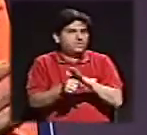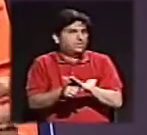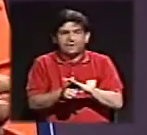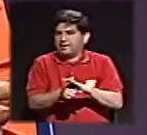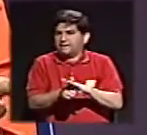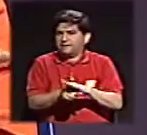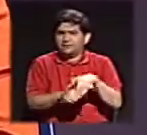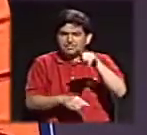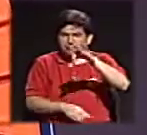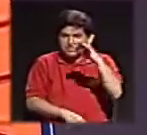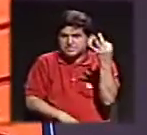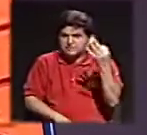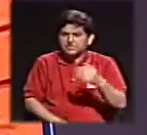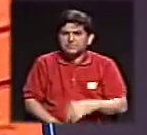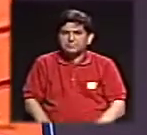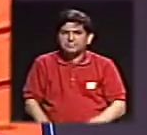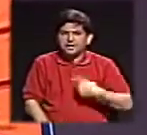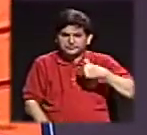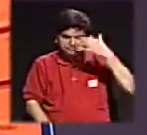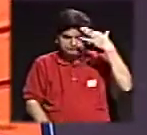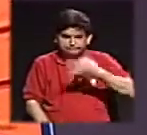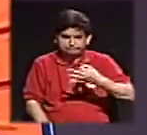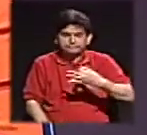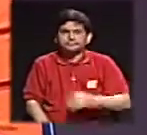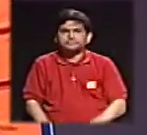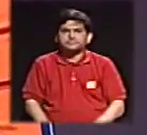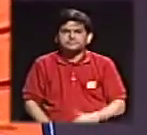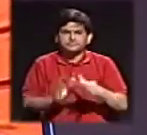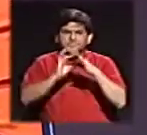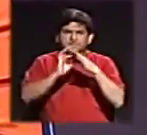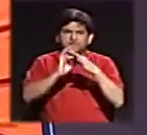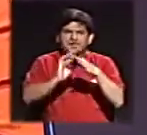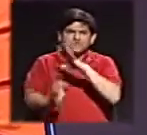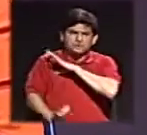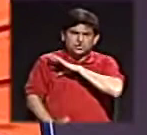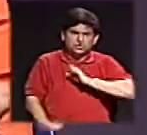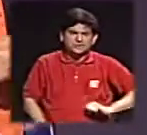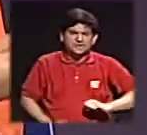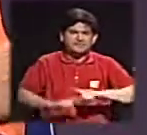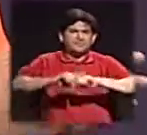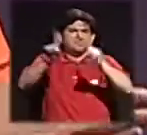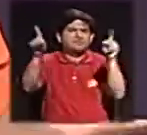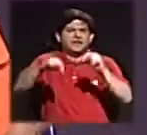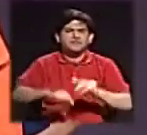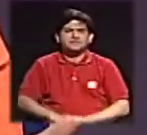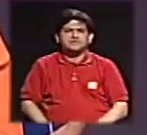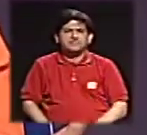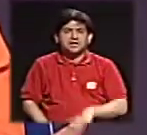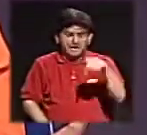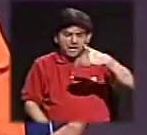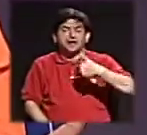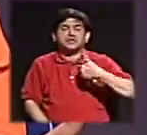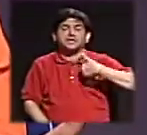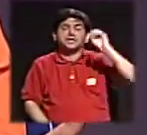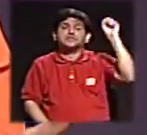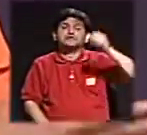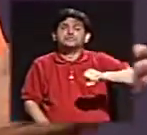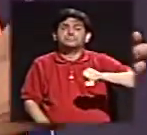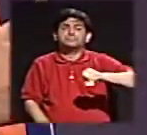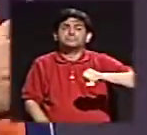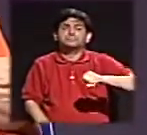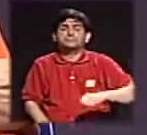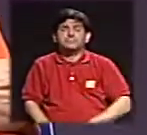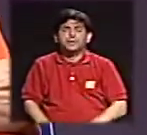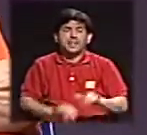ello, ¿verdad? En ese sentido, pues me parece que la relación con El Salvador es diferente, ¿verdad? Porque aquí sí tenemos